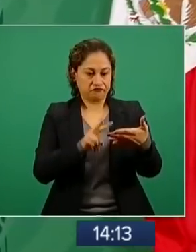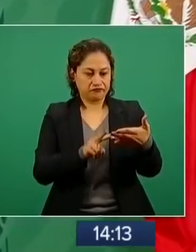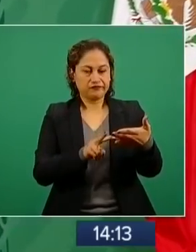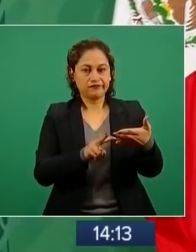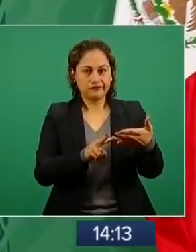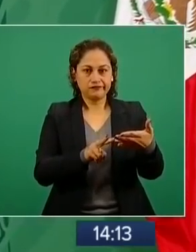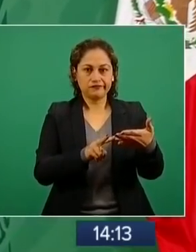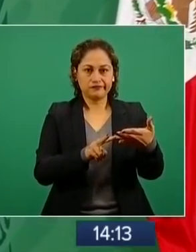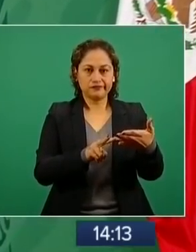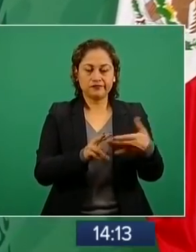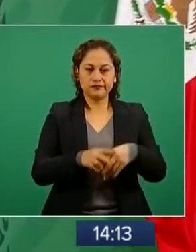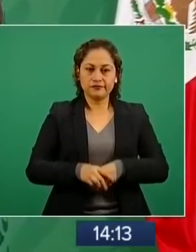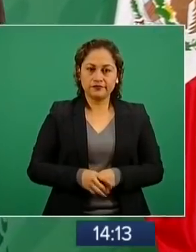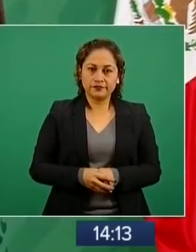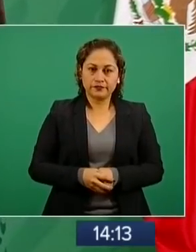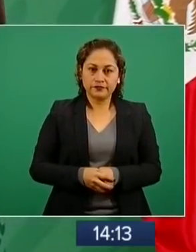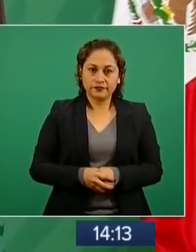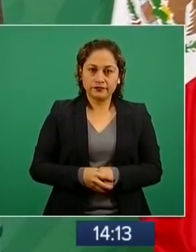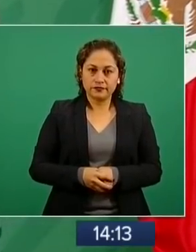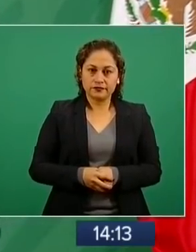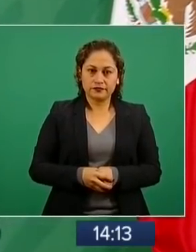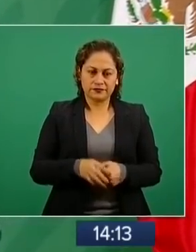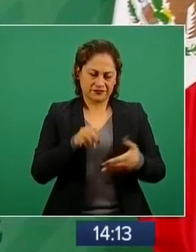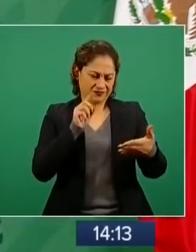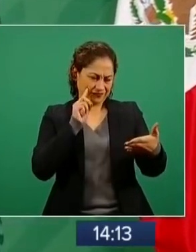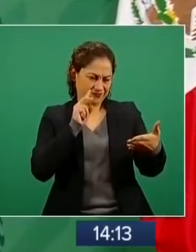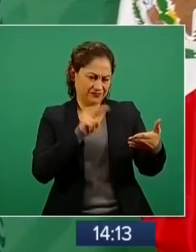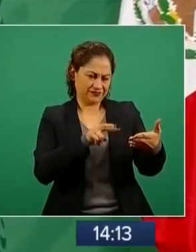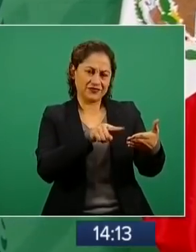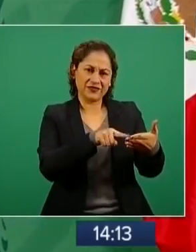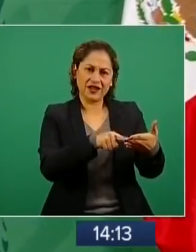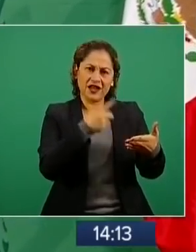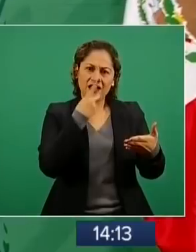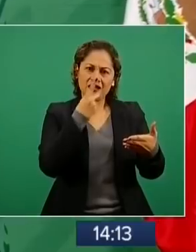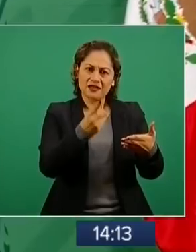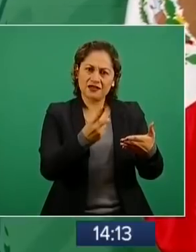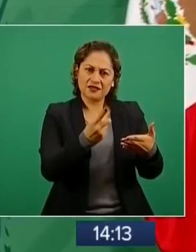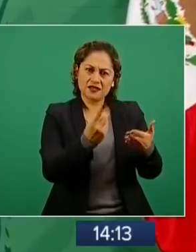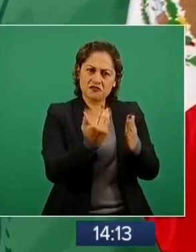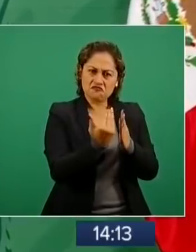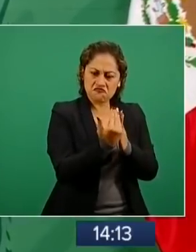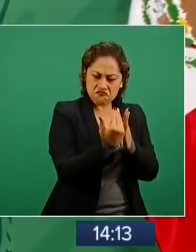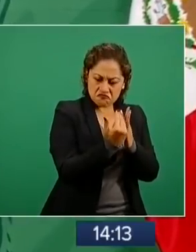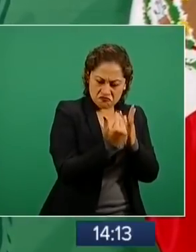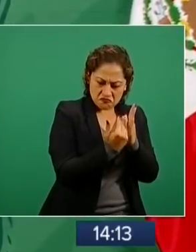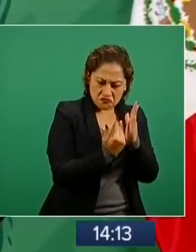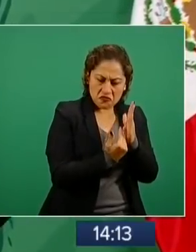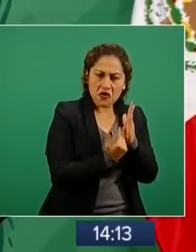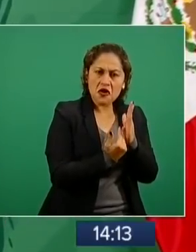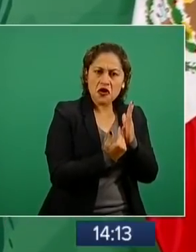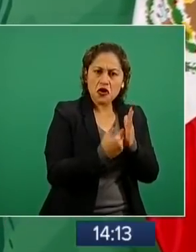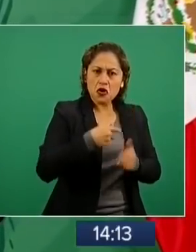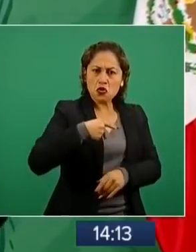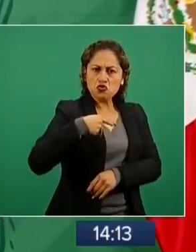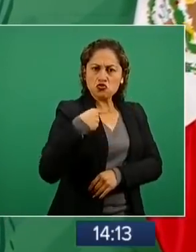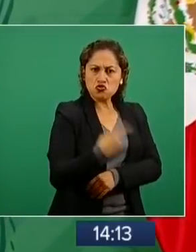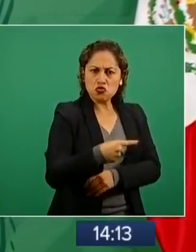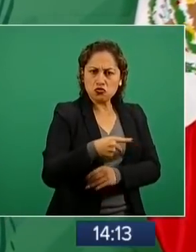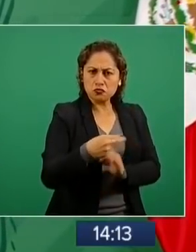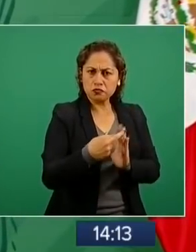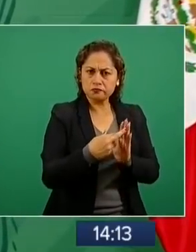o sea, hablando de sus normas, ¿y qué? ¿La